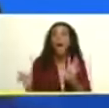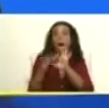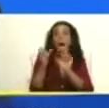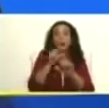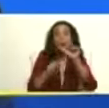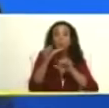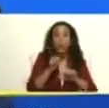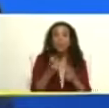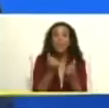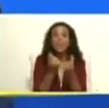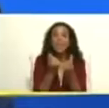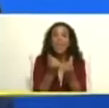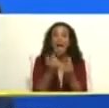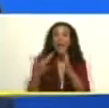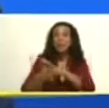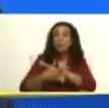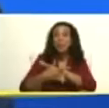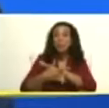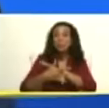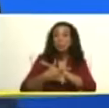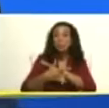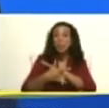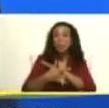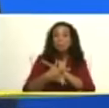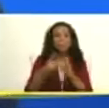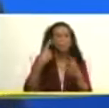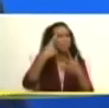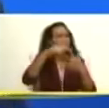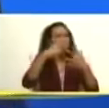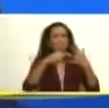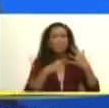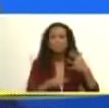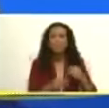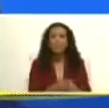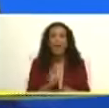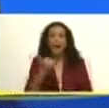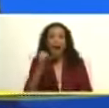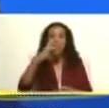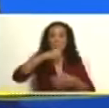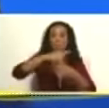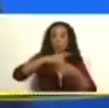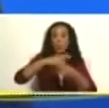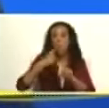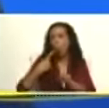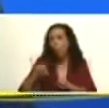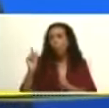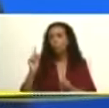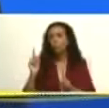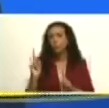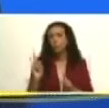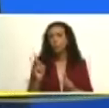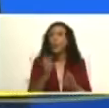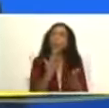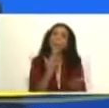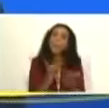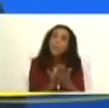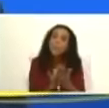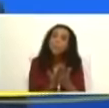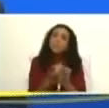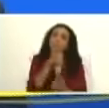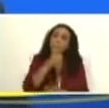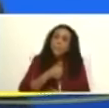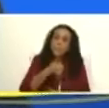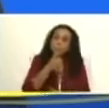asociaciones de capital, de tecnología, etcétera, etcétera. Aquí hay otros datos. Con su permiso y su